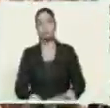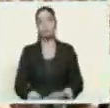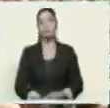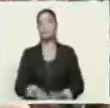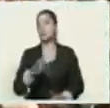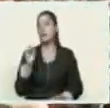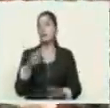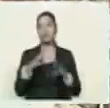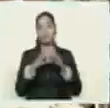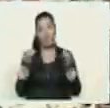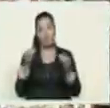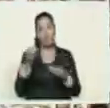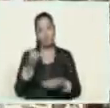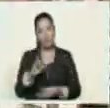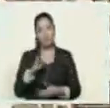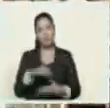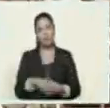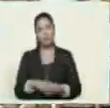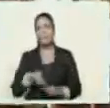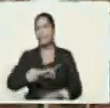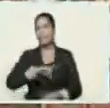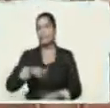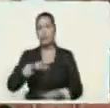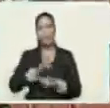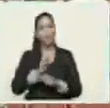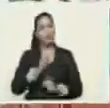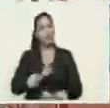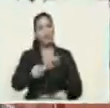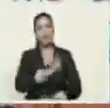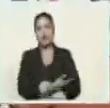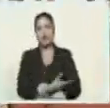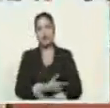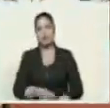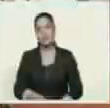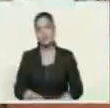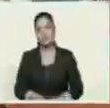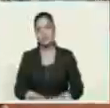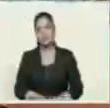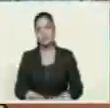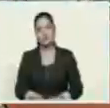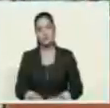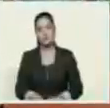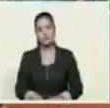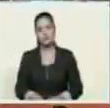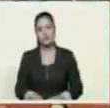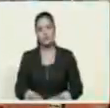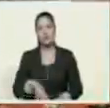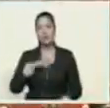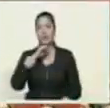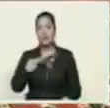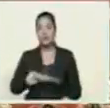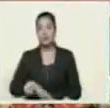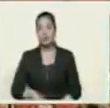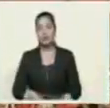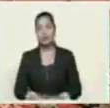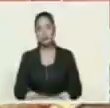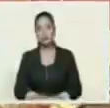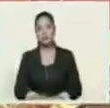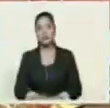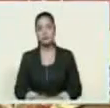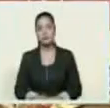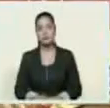estamos todos somos una zona fuerza a fuerza de la historia